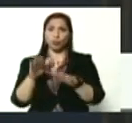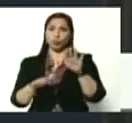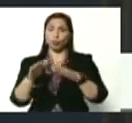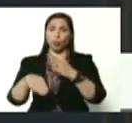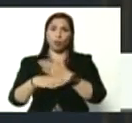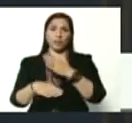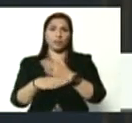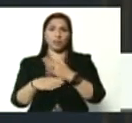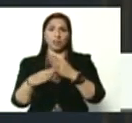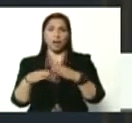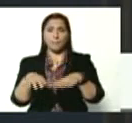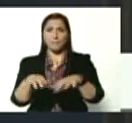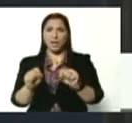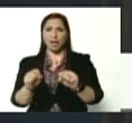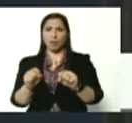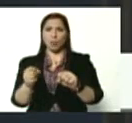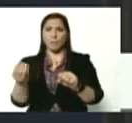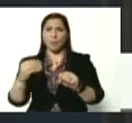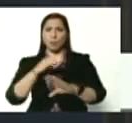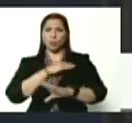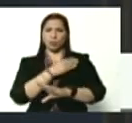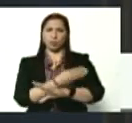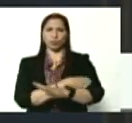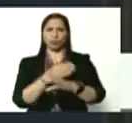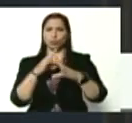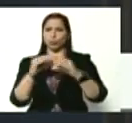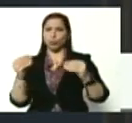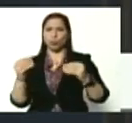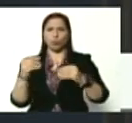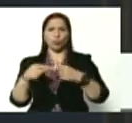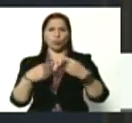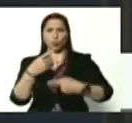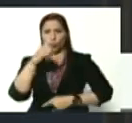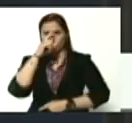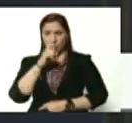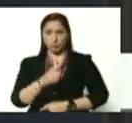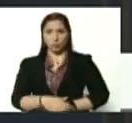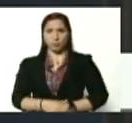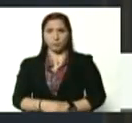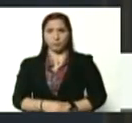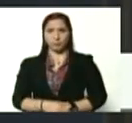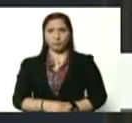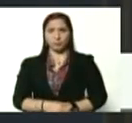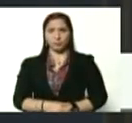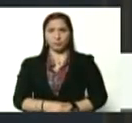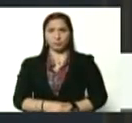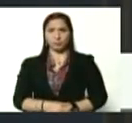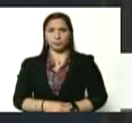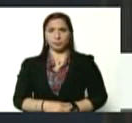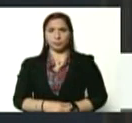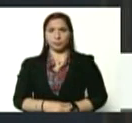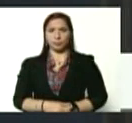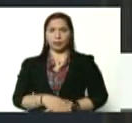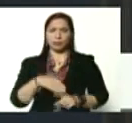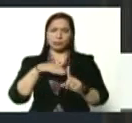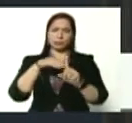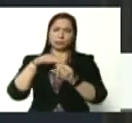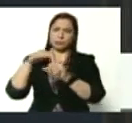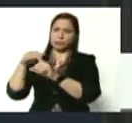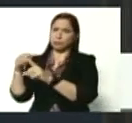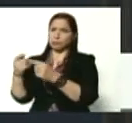tiempos no de este momento sino de todos los tiempos poderío armamentístico mediático